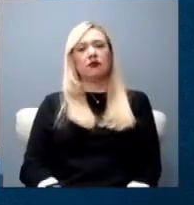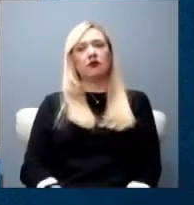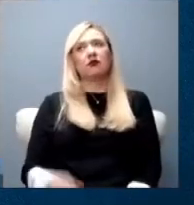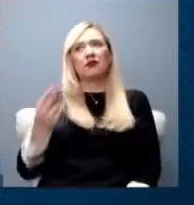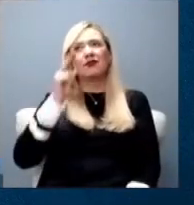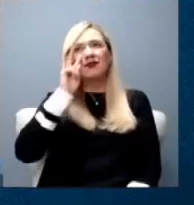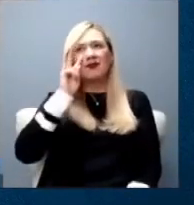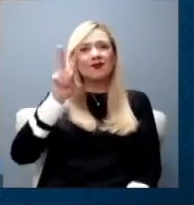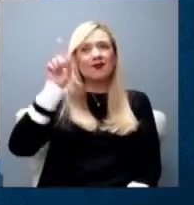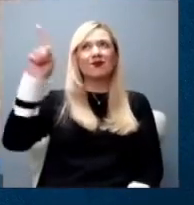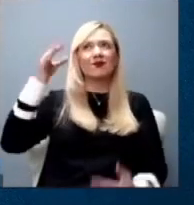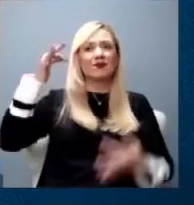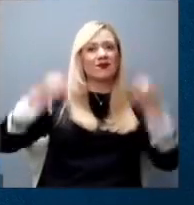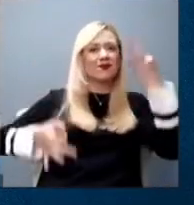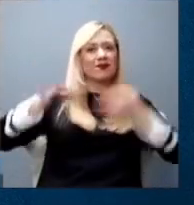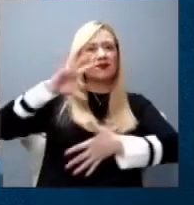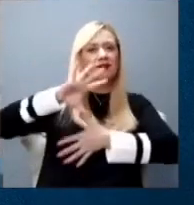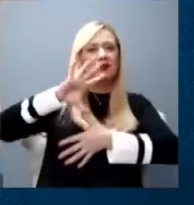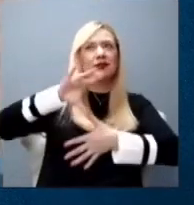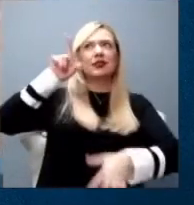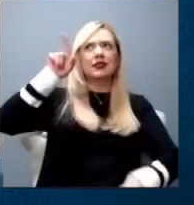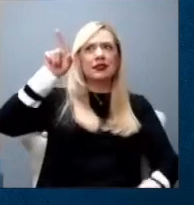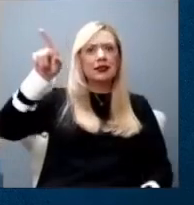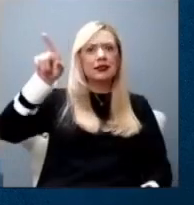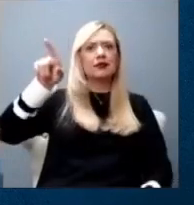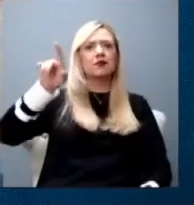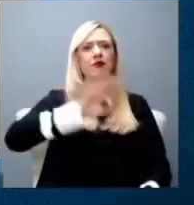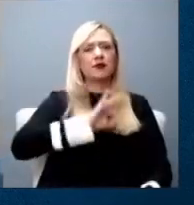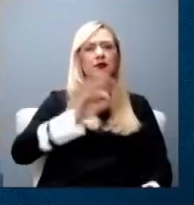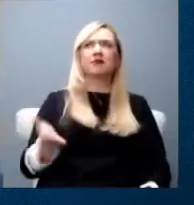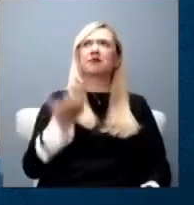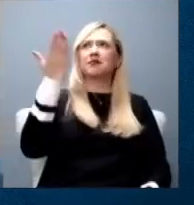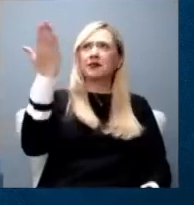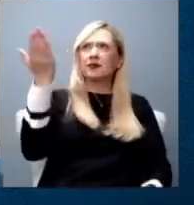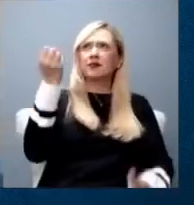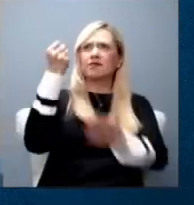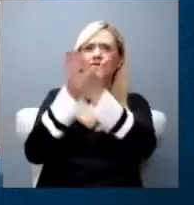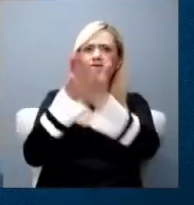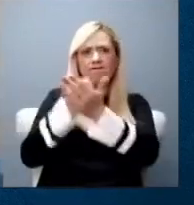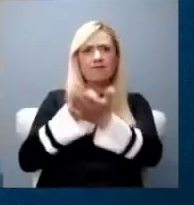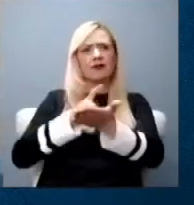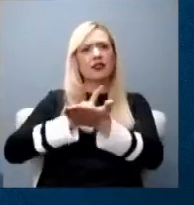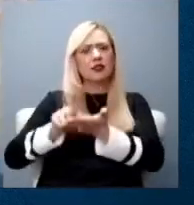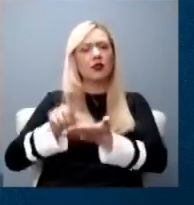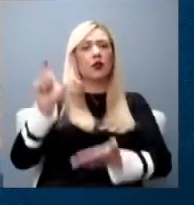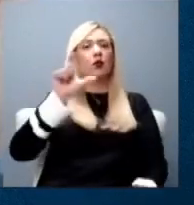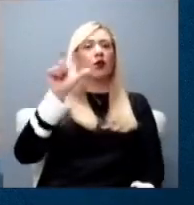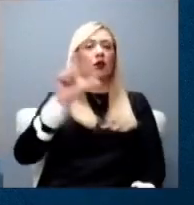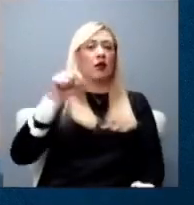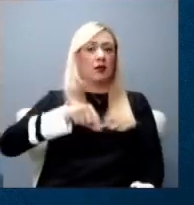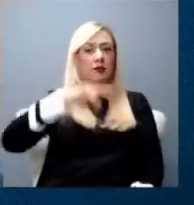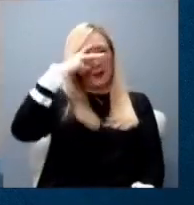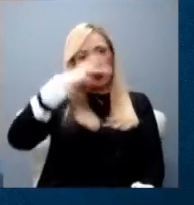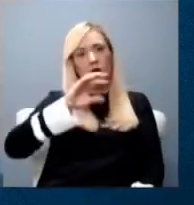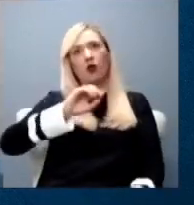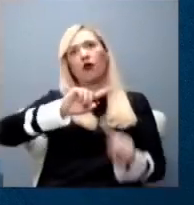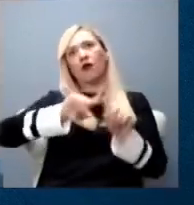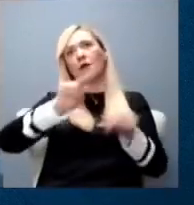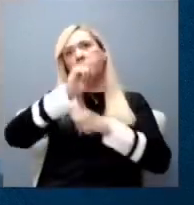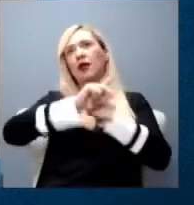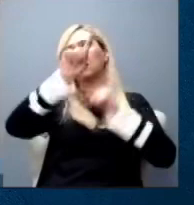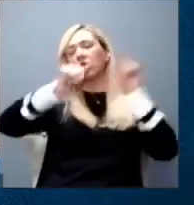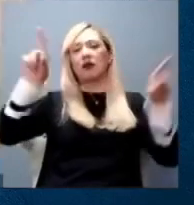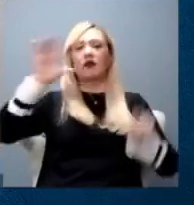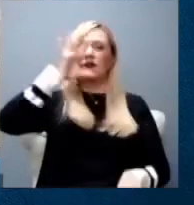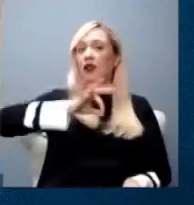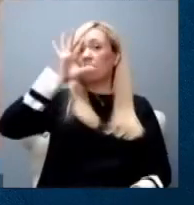sistema interamericano como esa opción para exigir nuestros derechos cuando nuestras autoridades en México y en los diferentes países fallan.